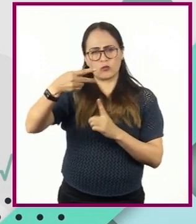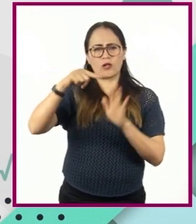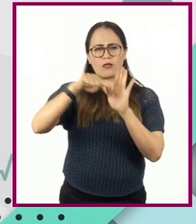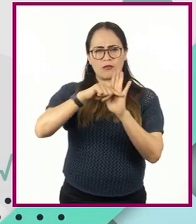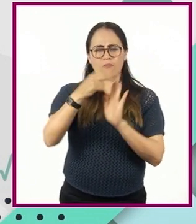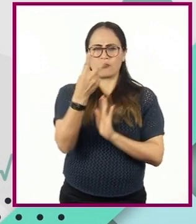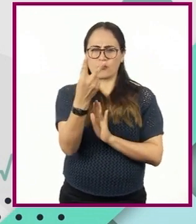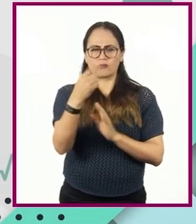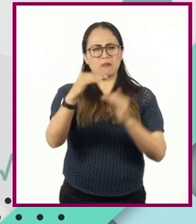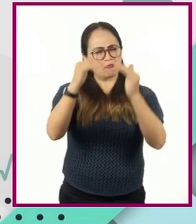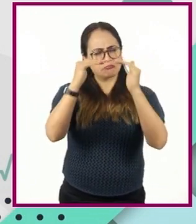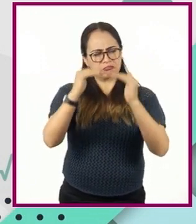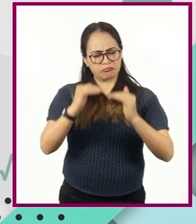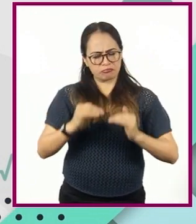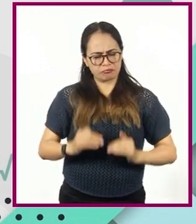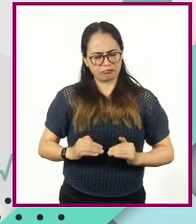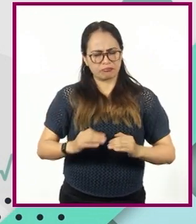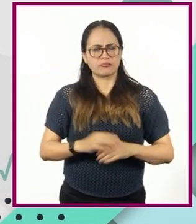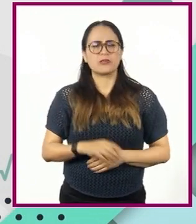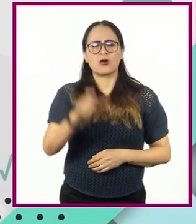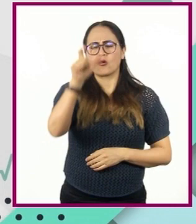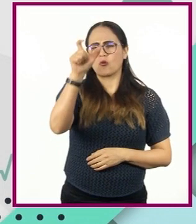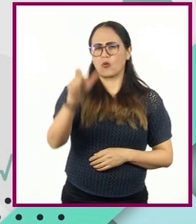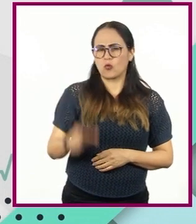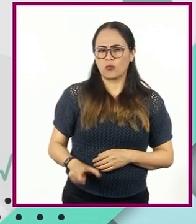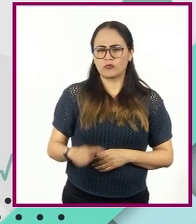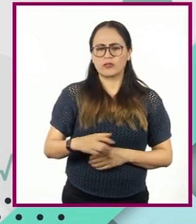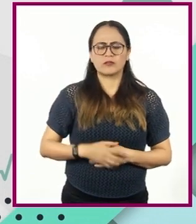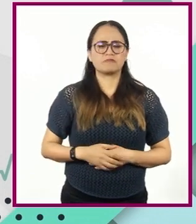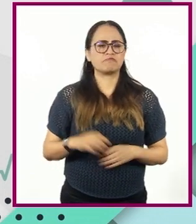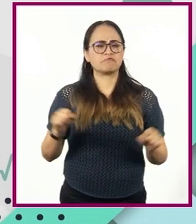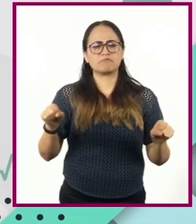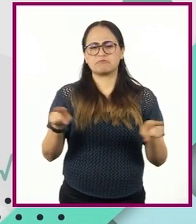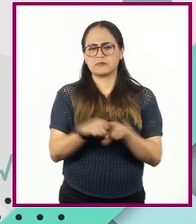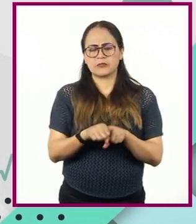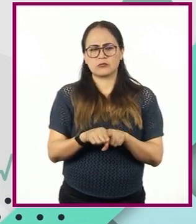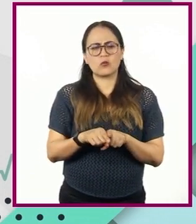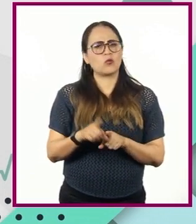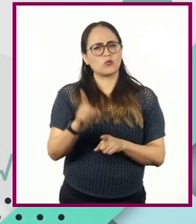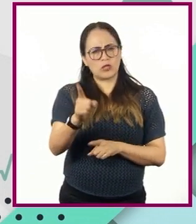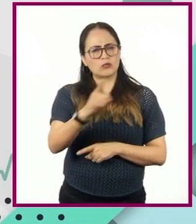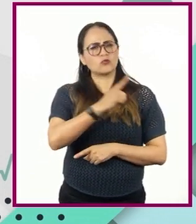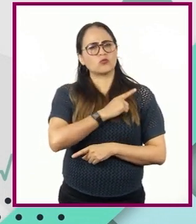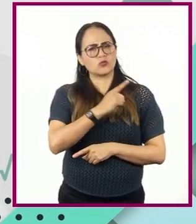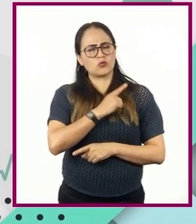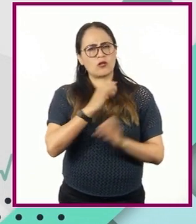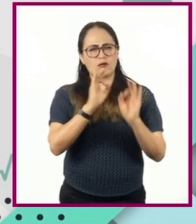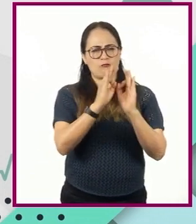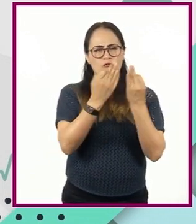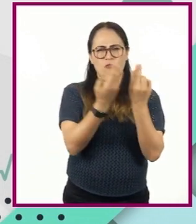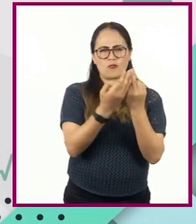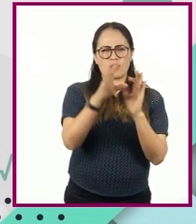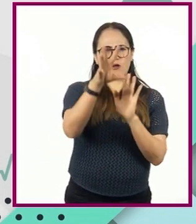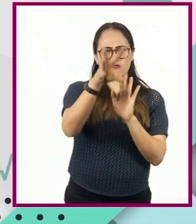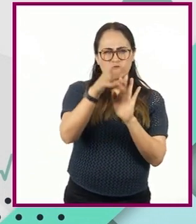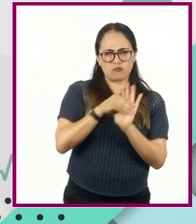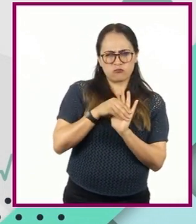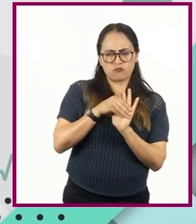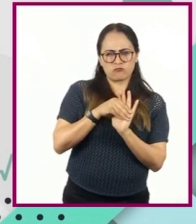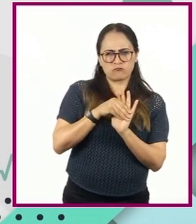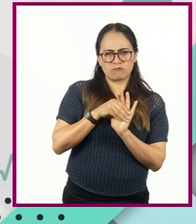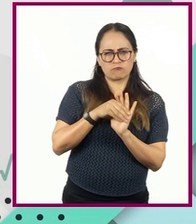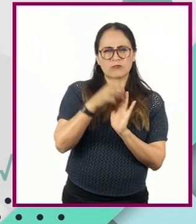así sucesivamente. La columna también se puede autocompletar con la función arrastre, ya que esta